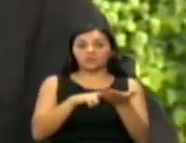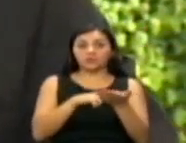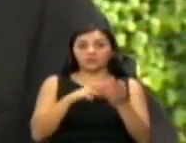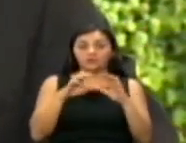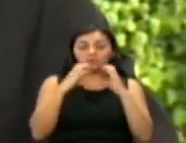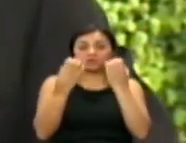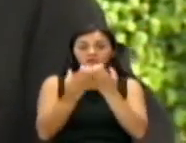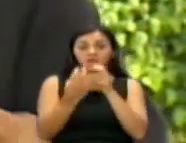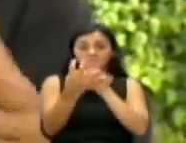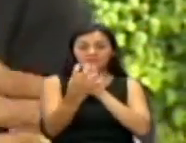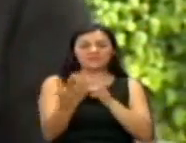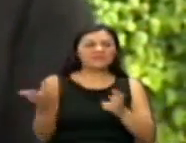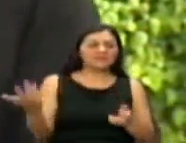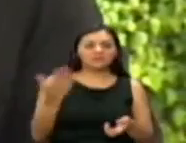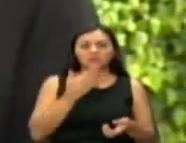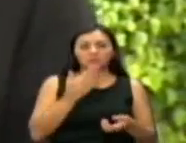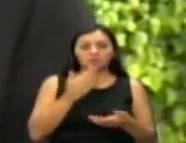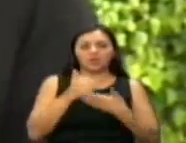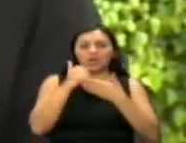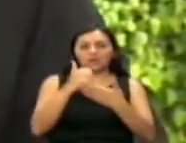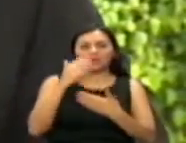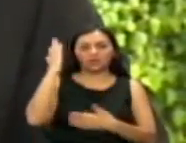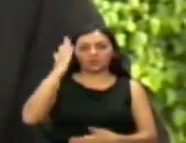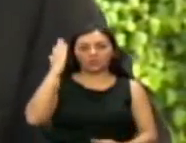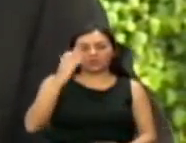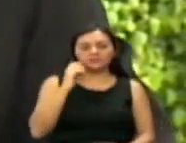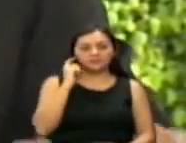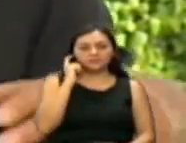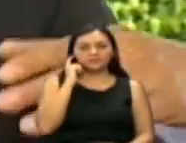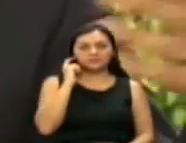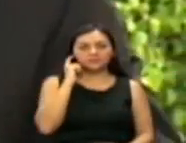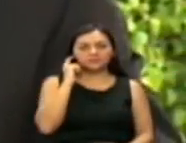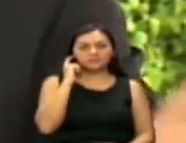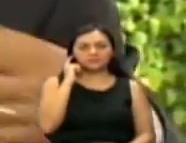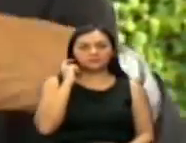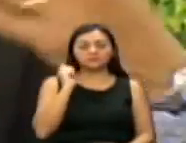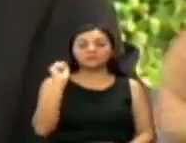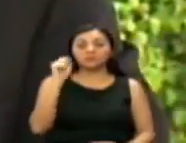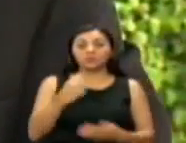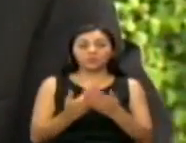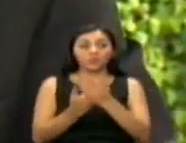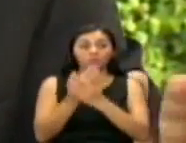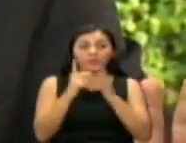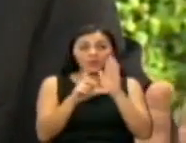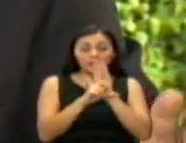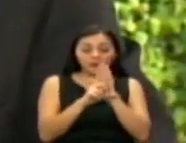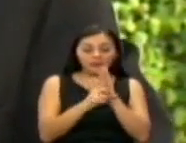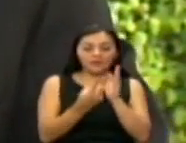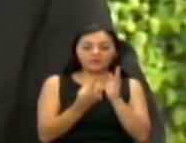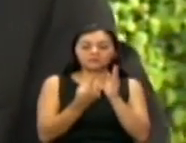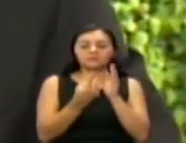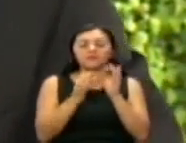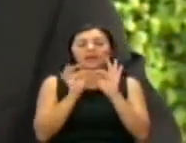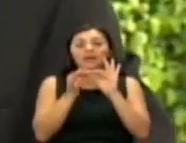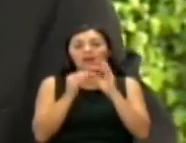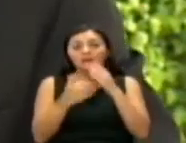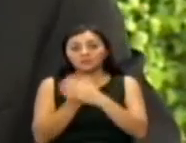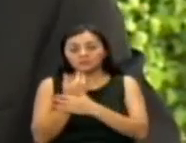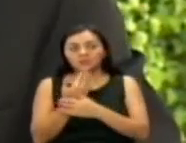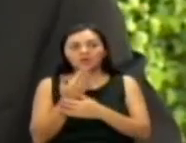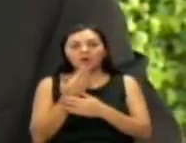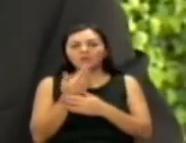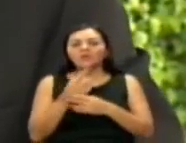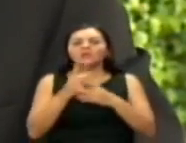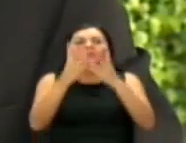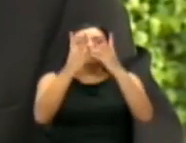estudiando el problema del Carchi y estamos elaborando las respuestas pertinentes. Que si tiene que pasar por una nueva ley, la pasaremos, pero cuidado, algunos creen que todo se resuelve